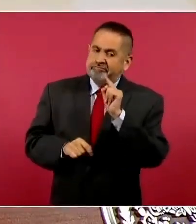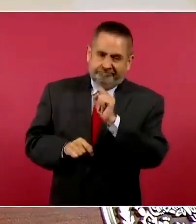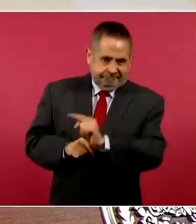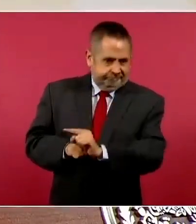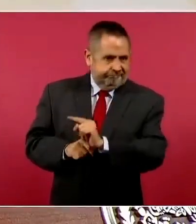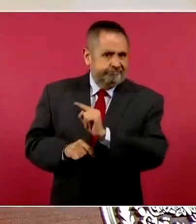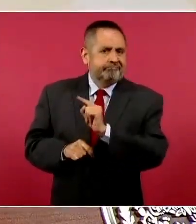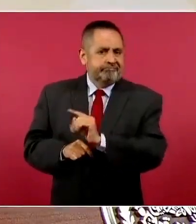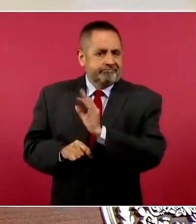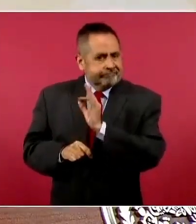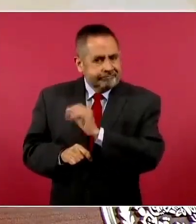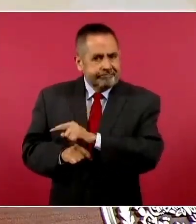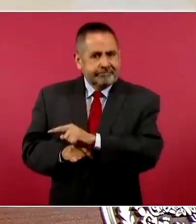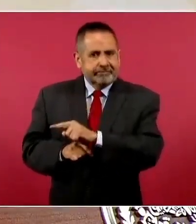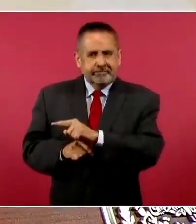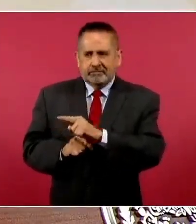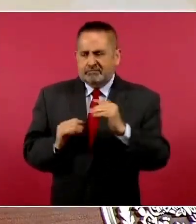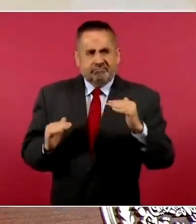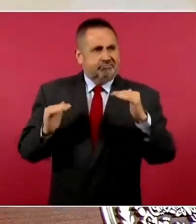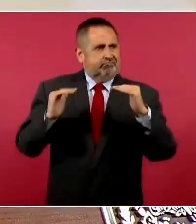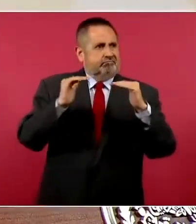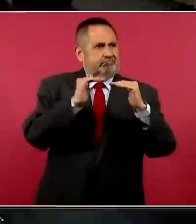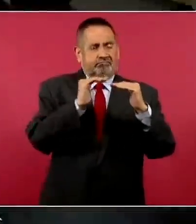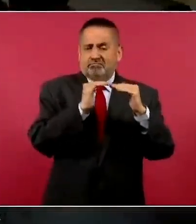está igual.